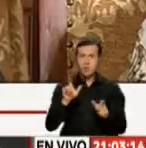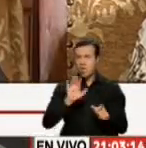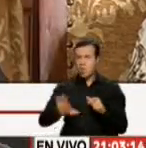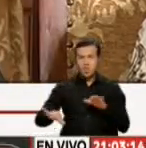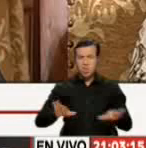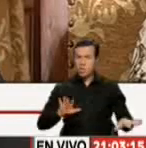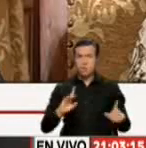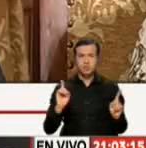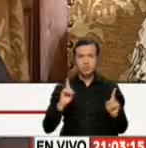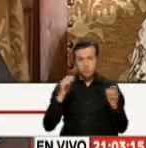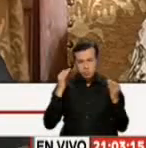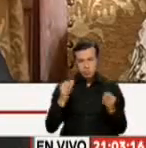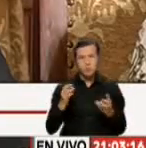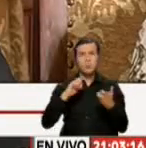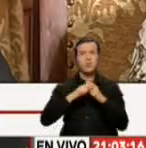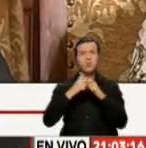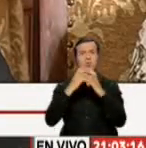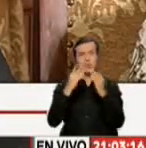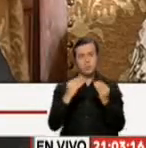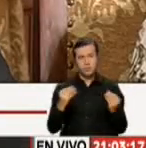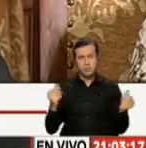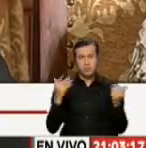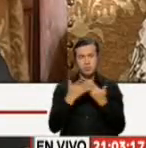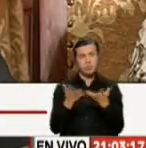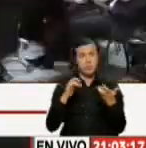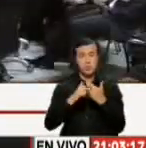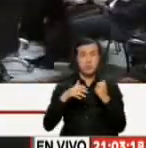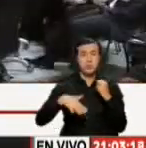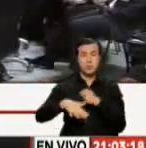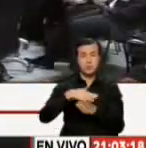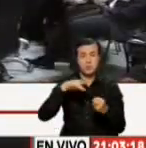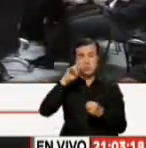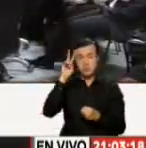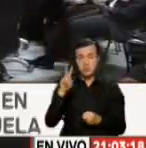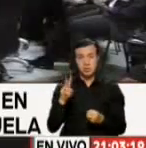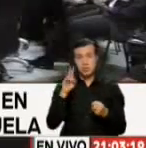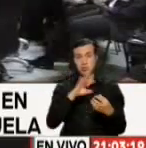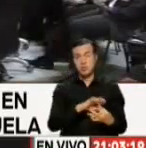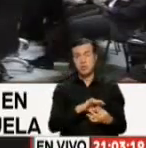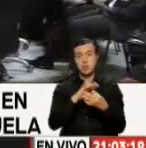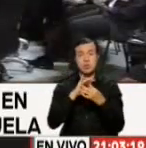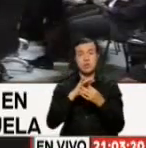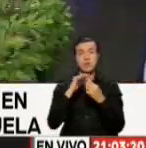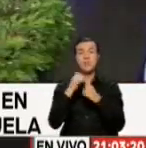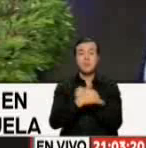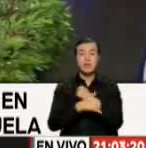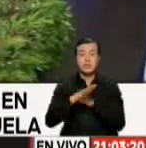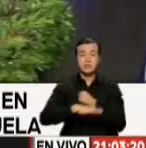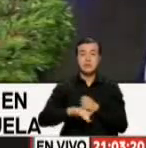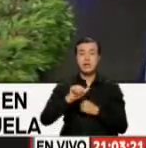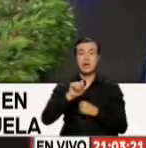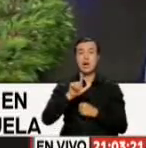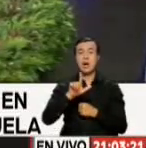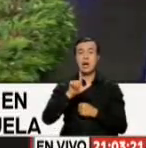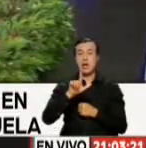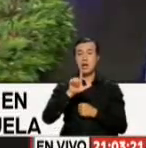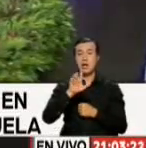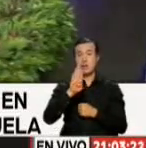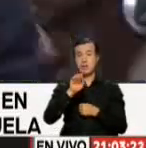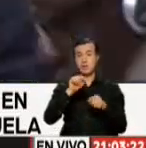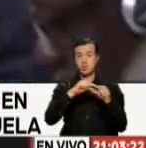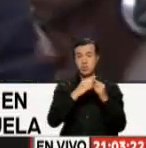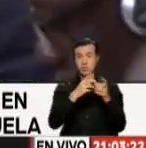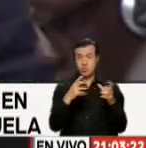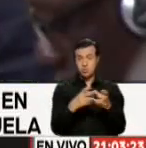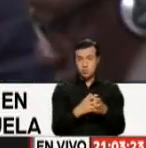tipo, a buscar una solución a los problemas de Venezuela. La Alianza Bolivariana por los Pueblos de Nuestra América, ALBA, conocida también